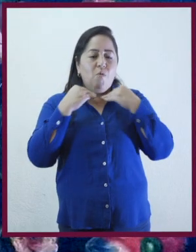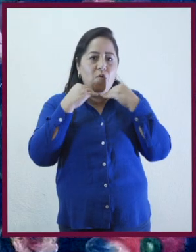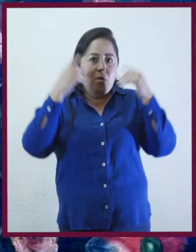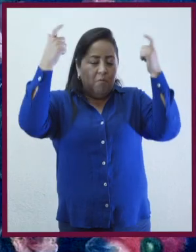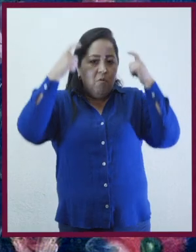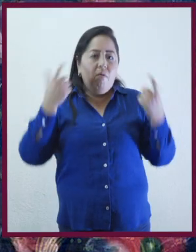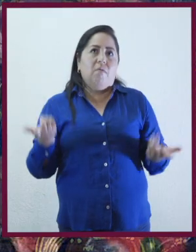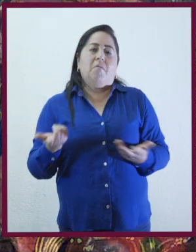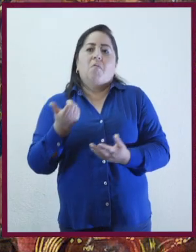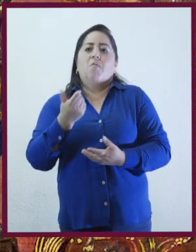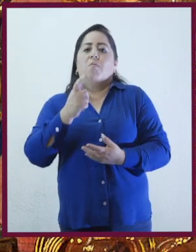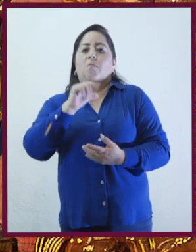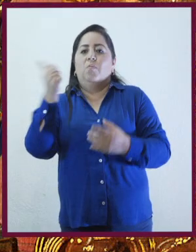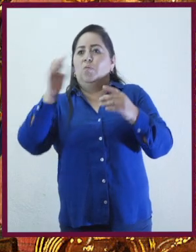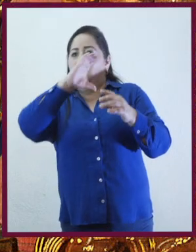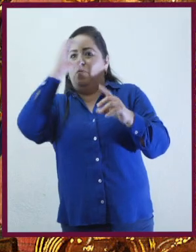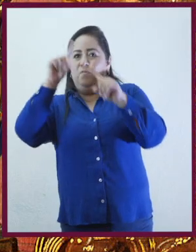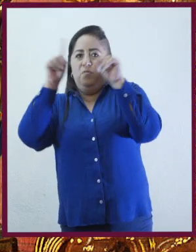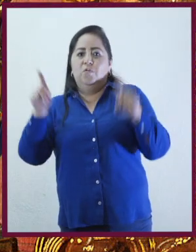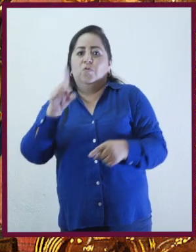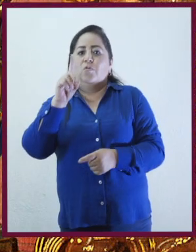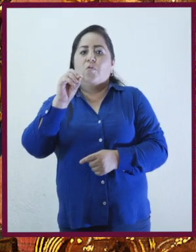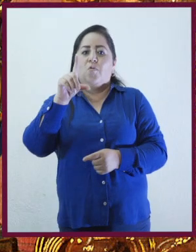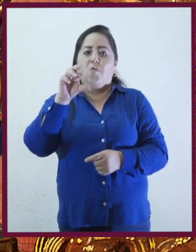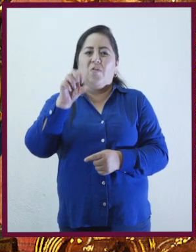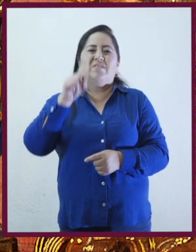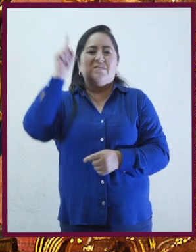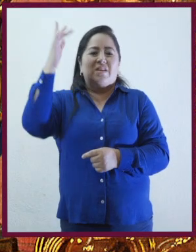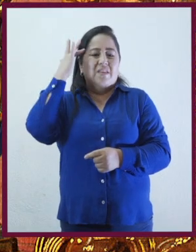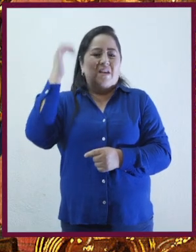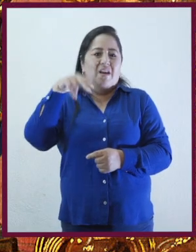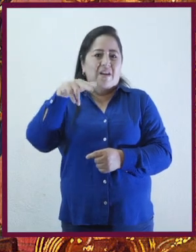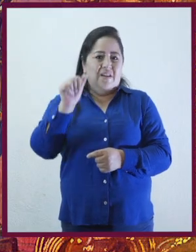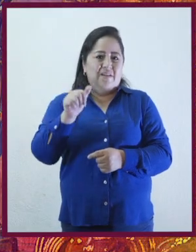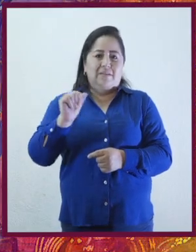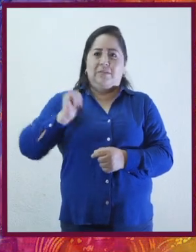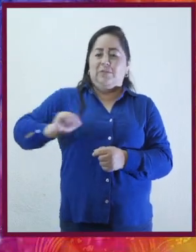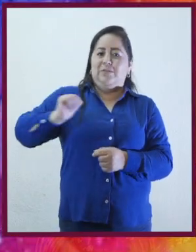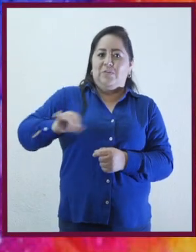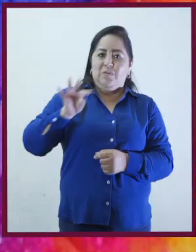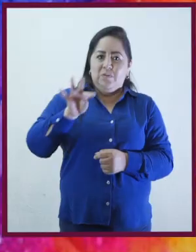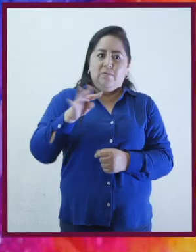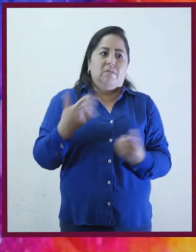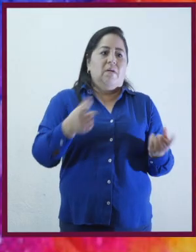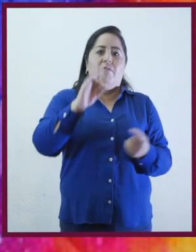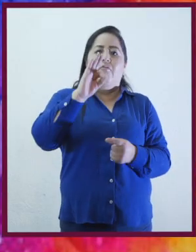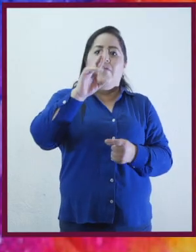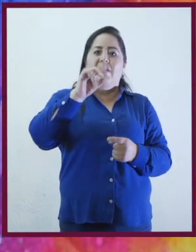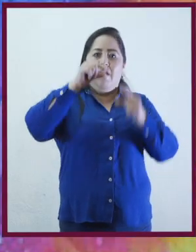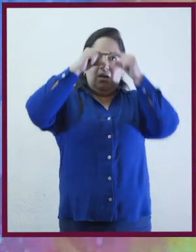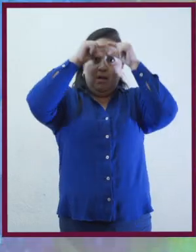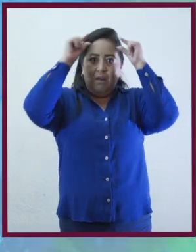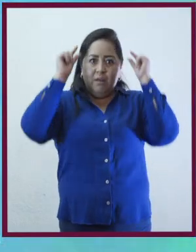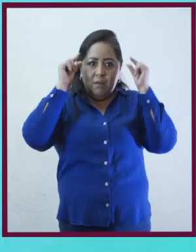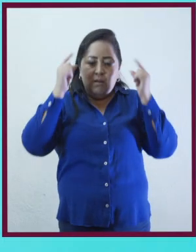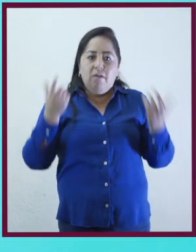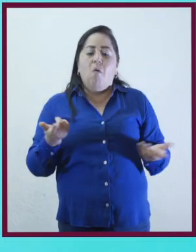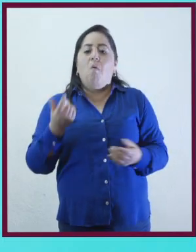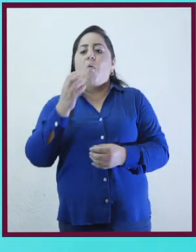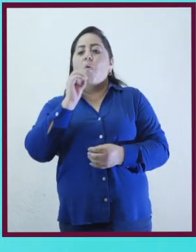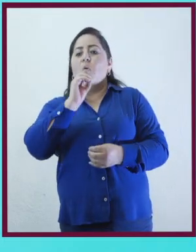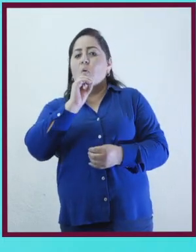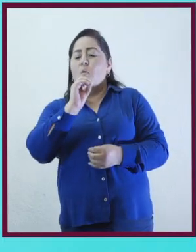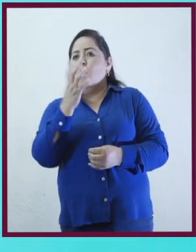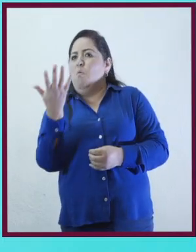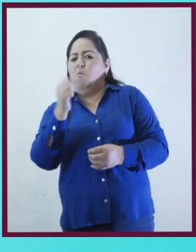coronada, el retrato de Dolores Tosta de Santana para el siglo XIX, a Frida, y una selfie